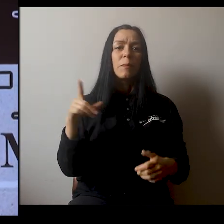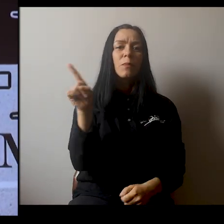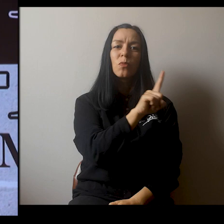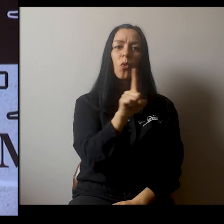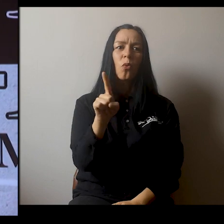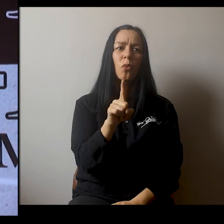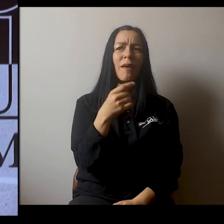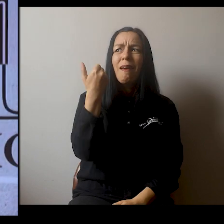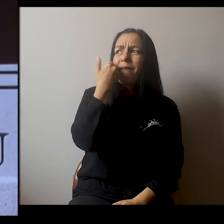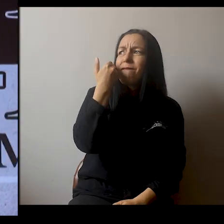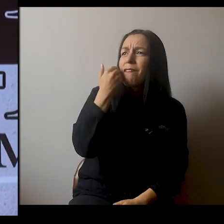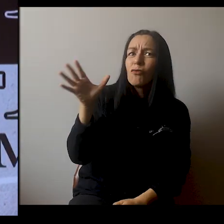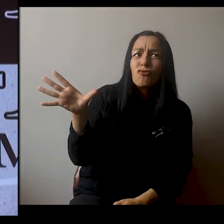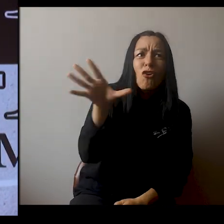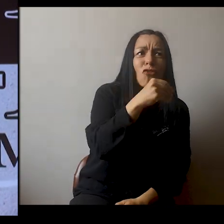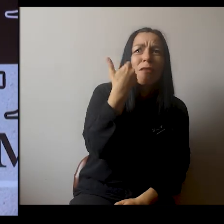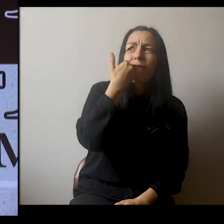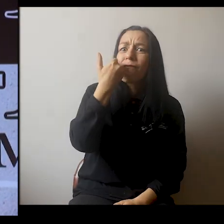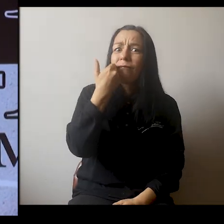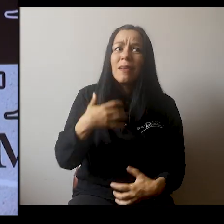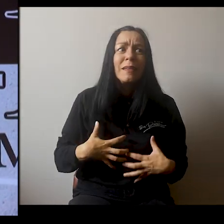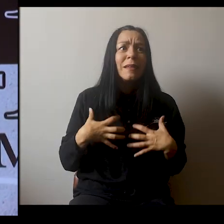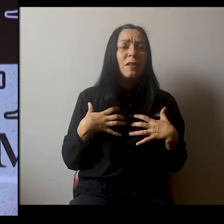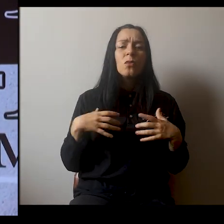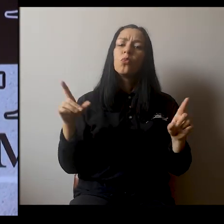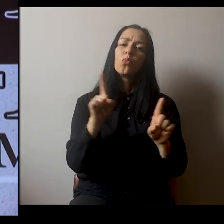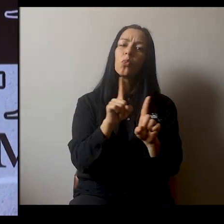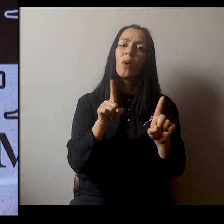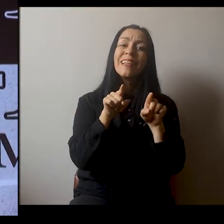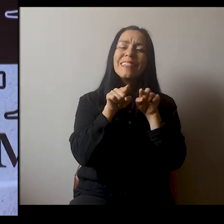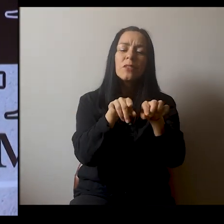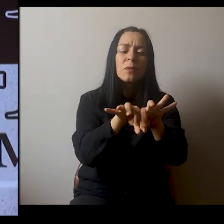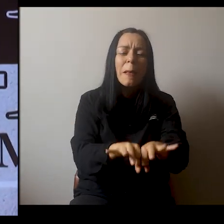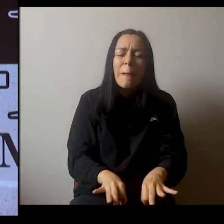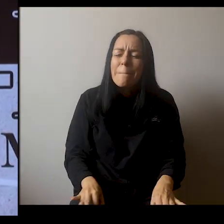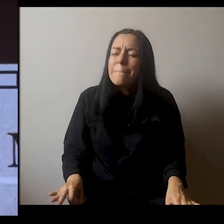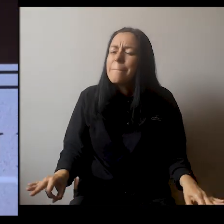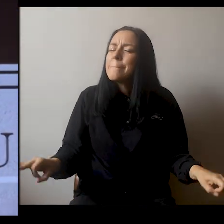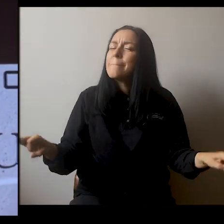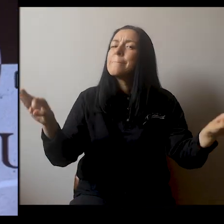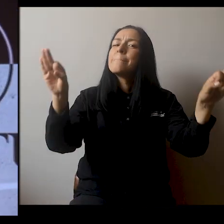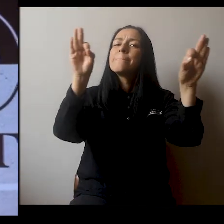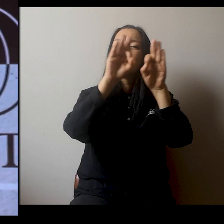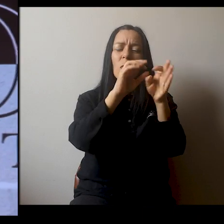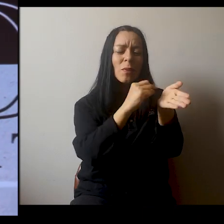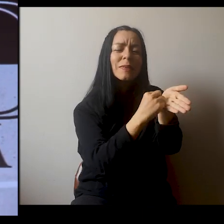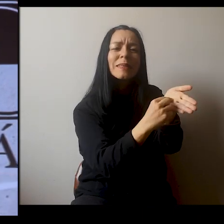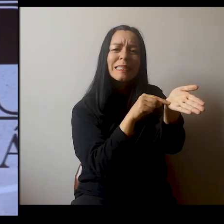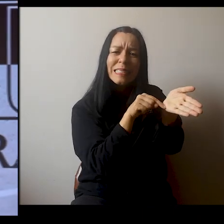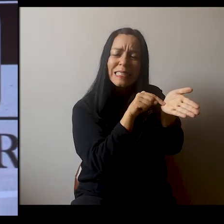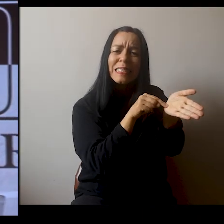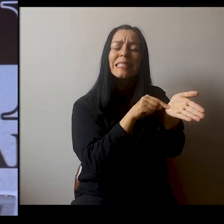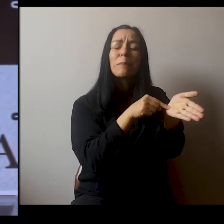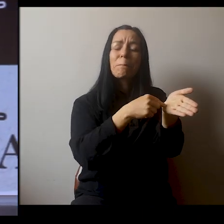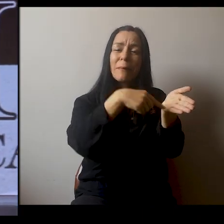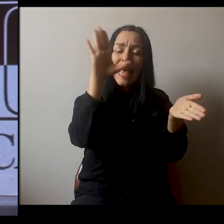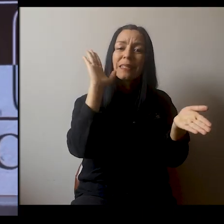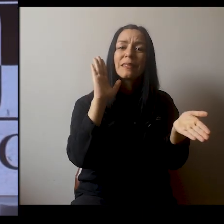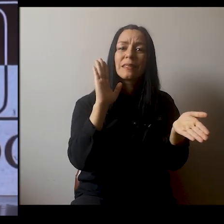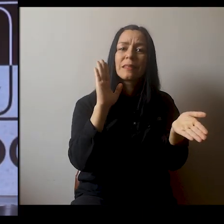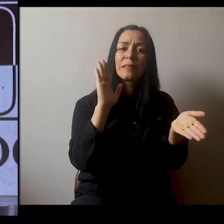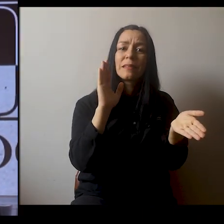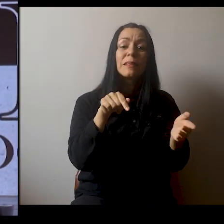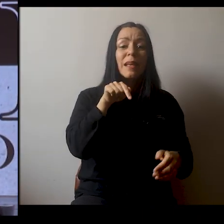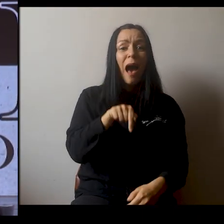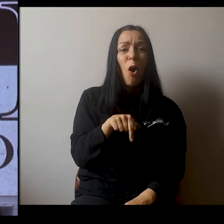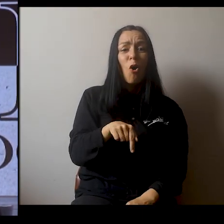no temas a la enfermedad. Y esto es importante resaltarlo porque si hay